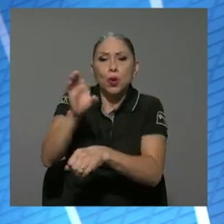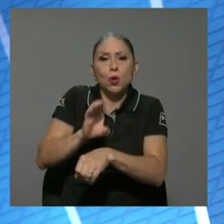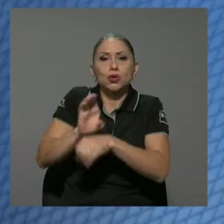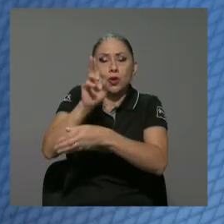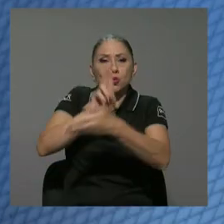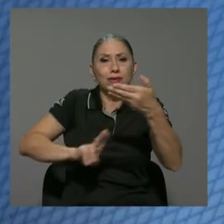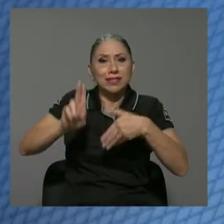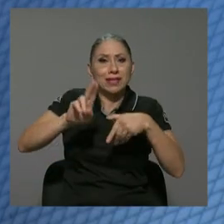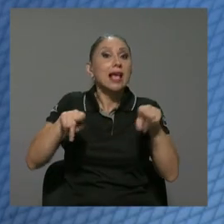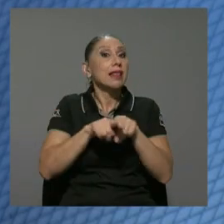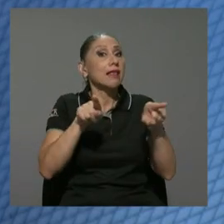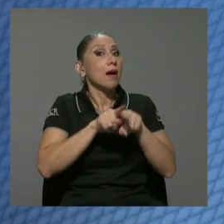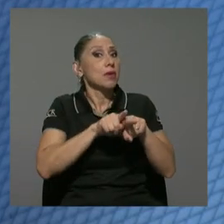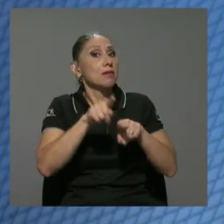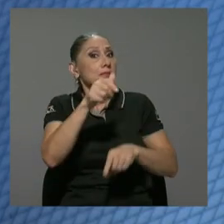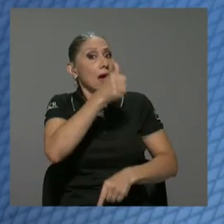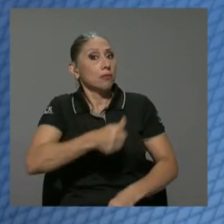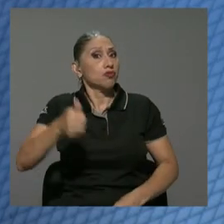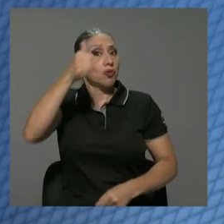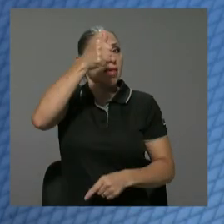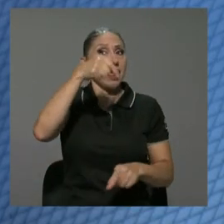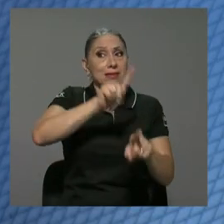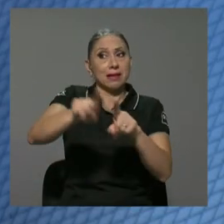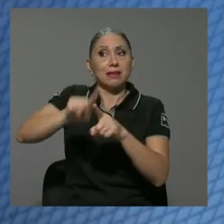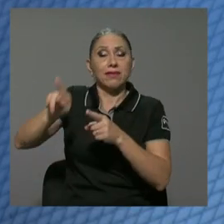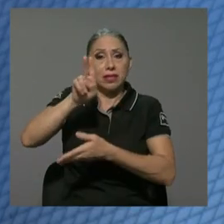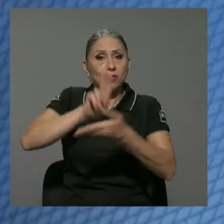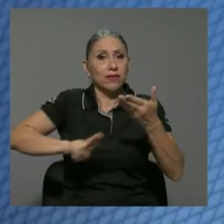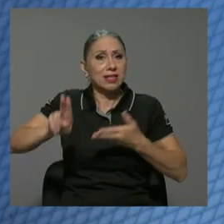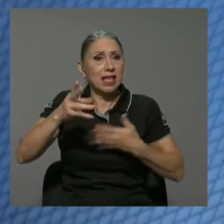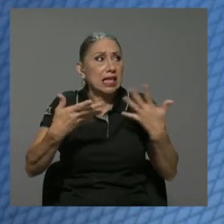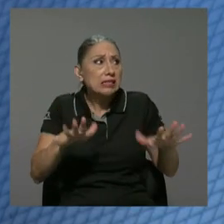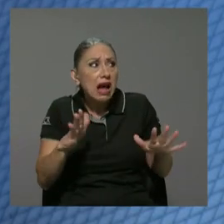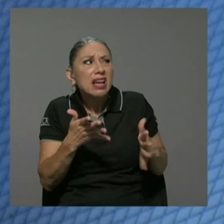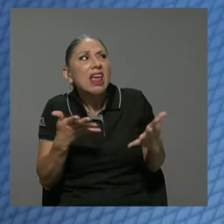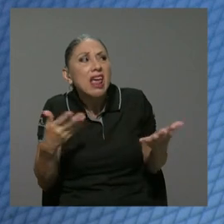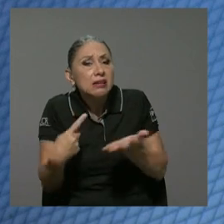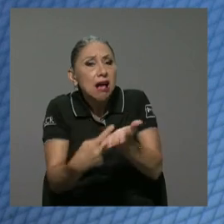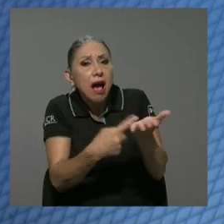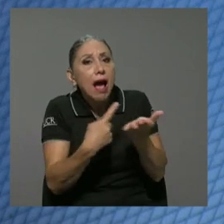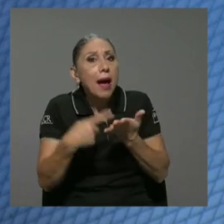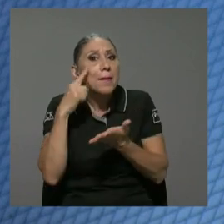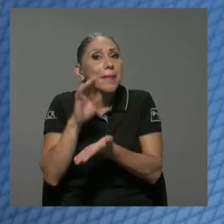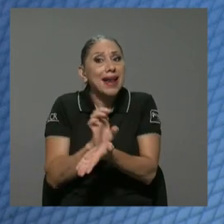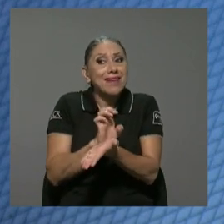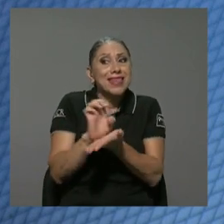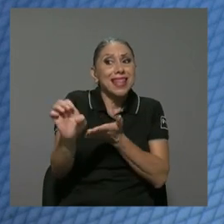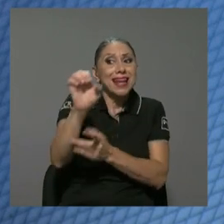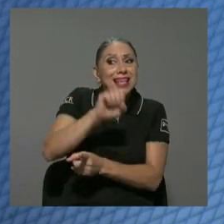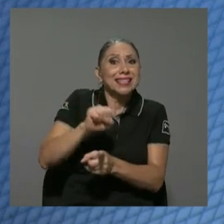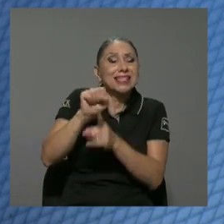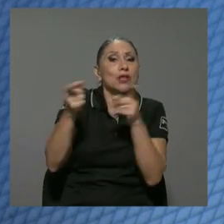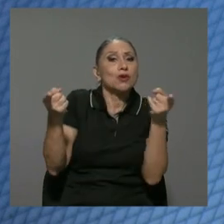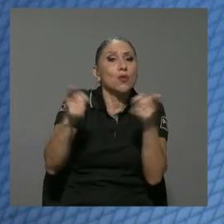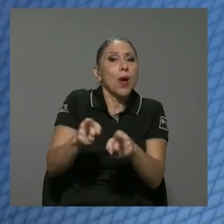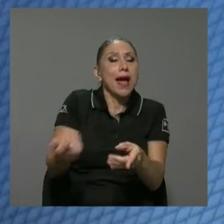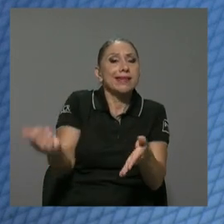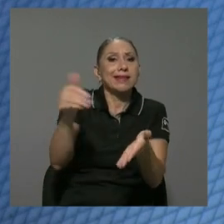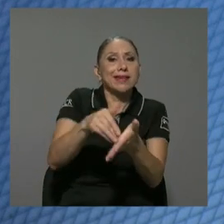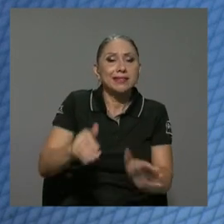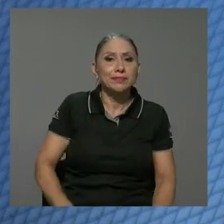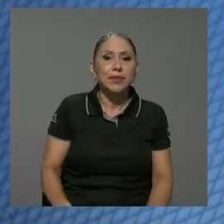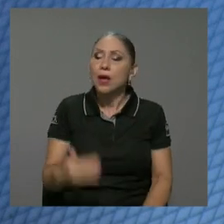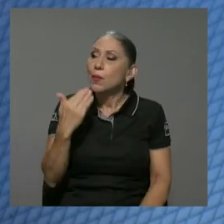los señores rectores y la señora rectora, para evitar que un escenario como este se reproduzca en este momento? Bueno, muchas gracias,